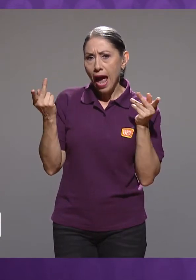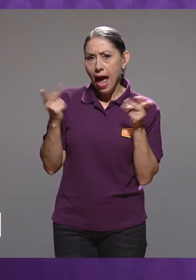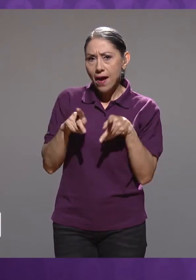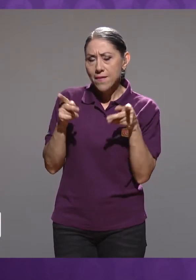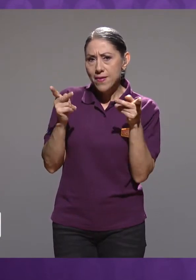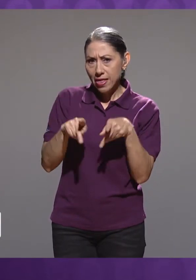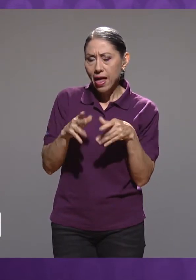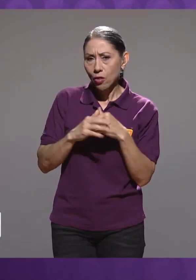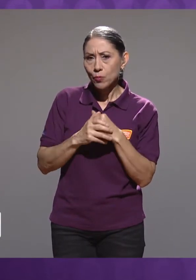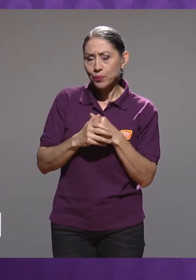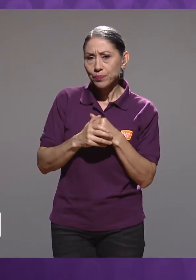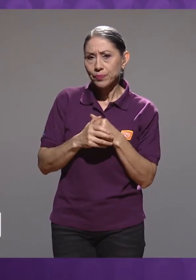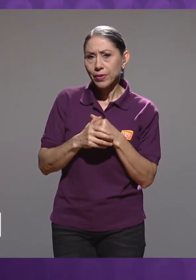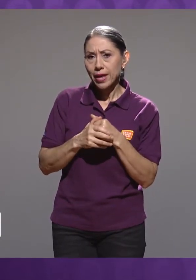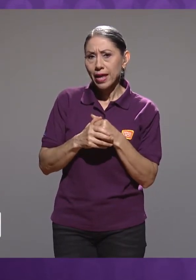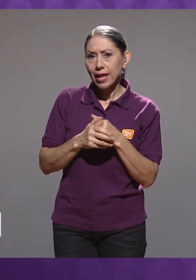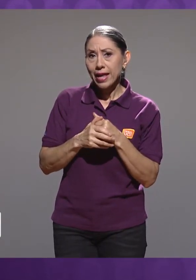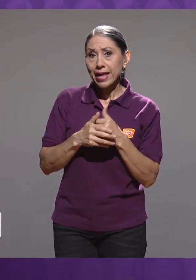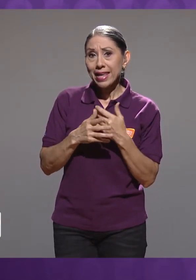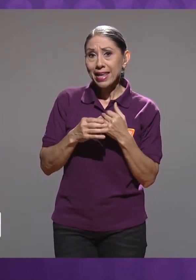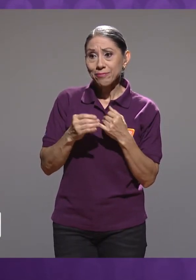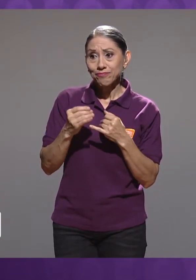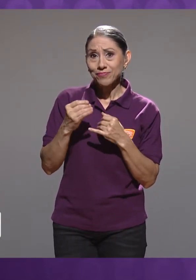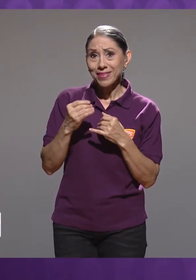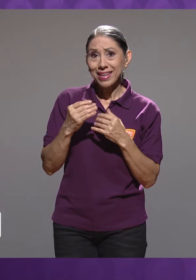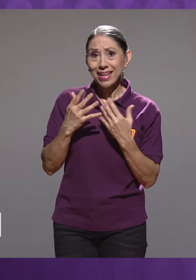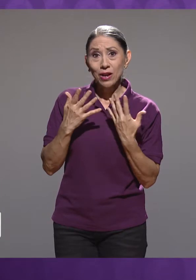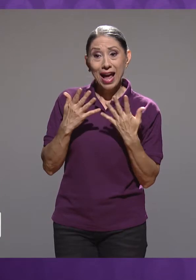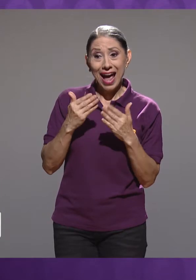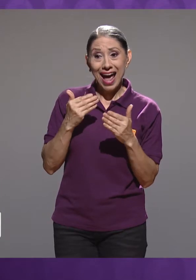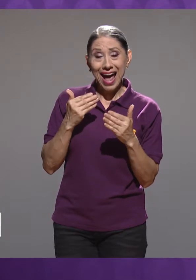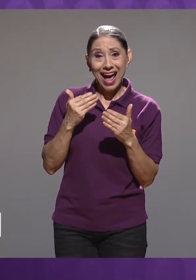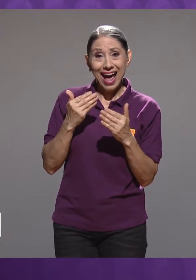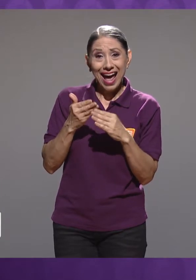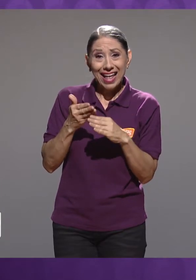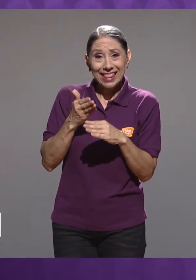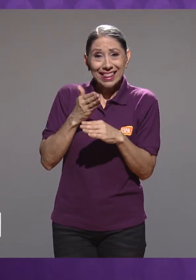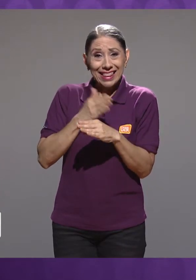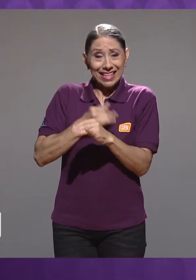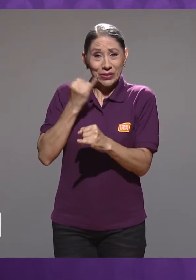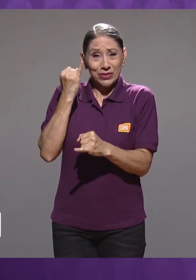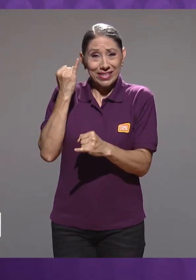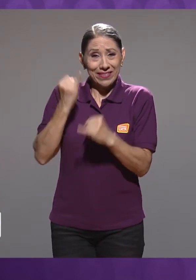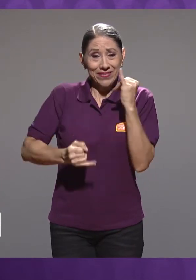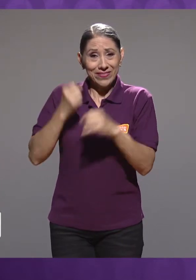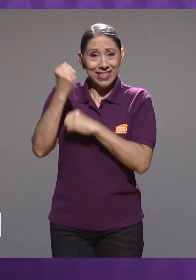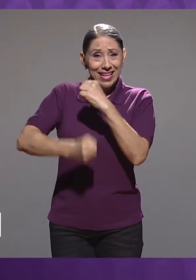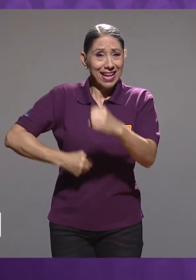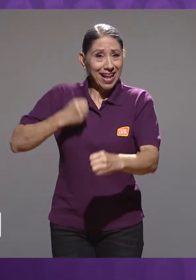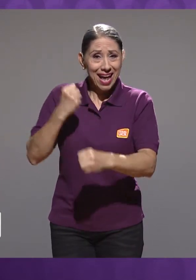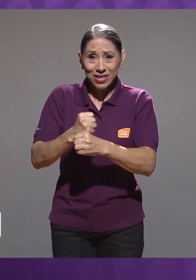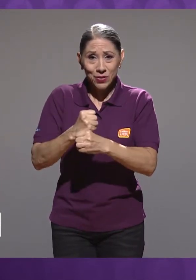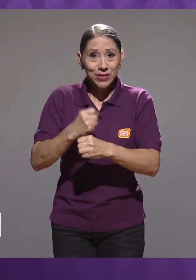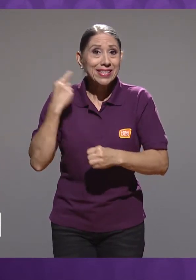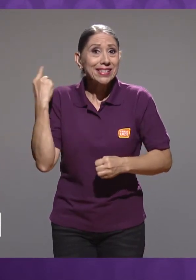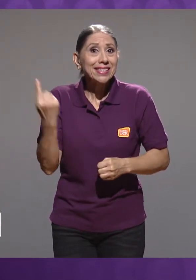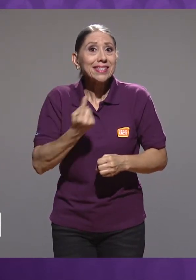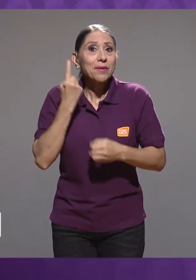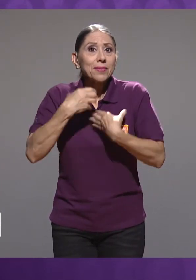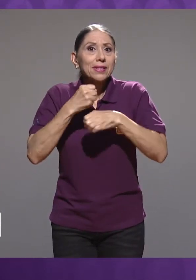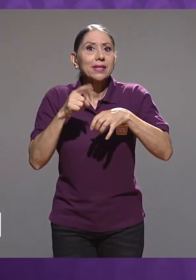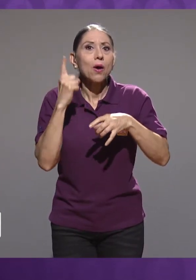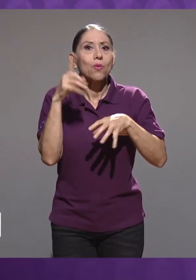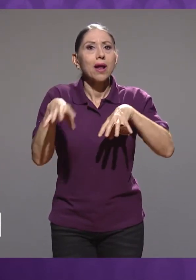dado de que a fin del cierre, ¿verdad?, del año, siempre se hacía alguna